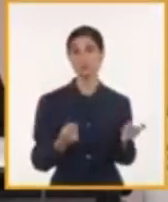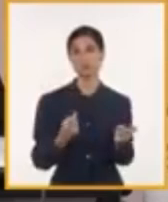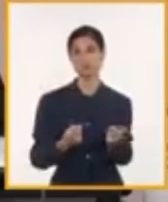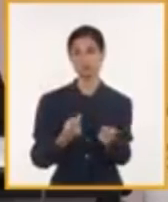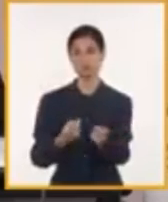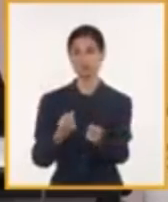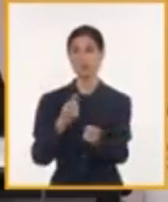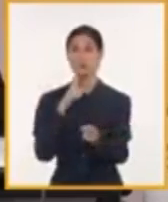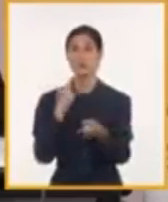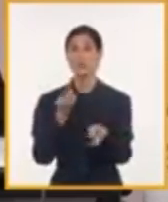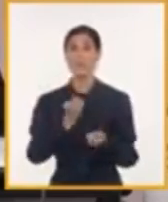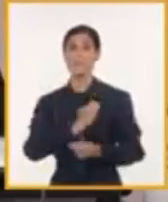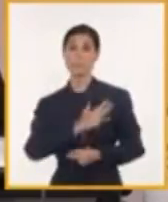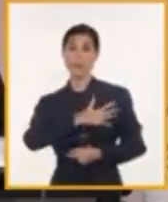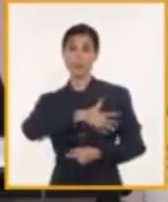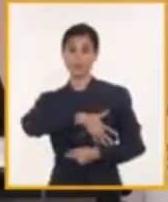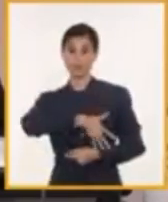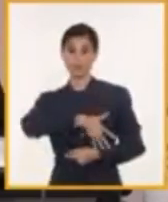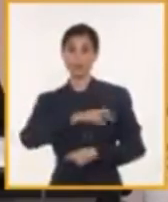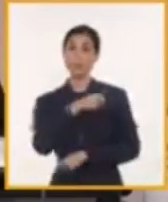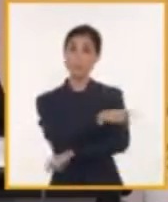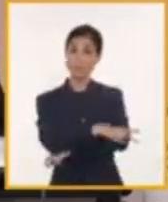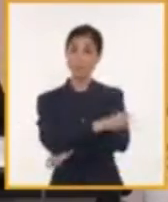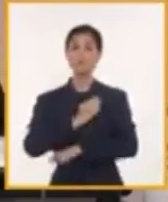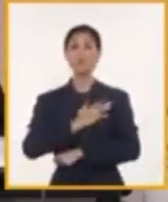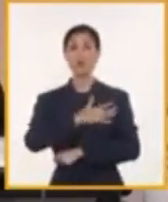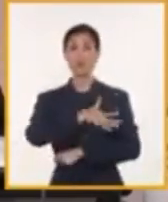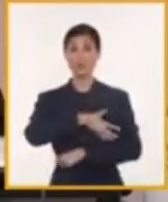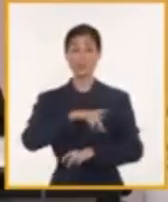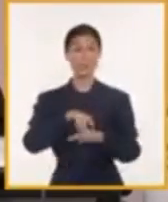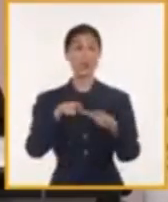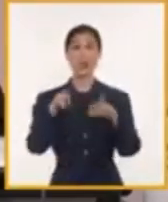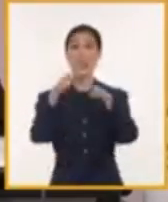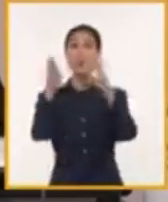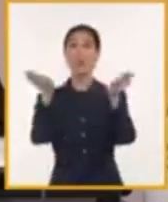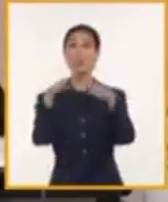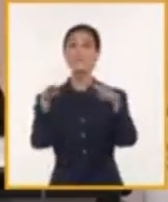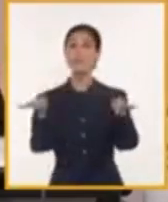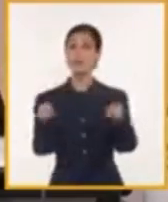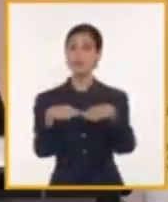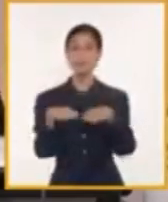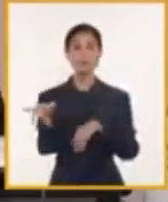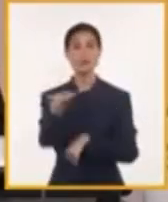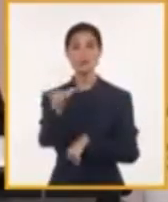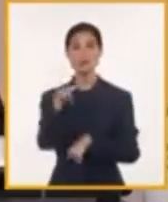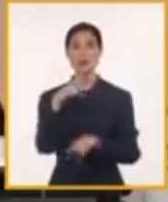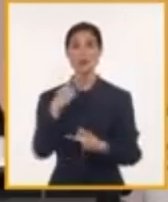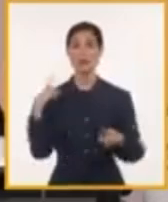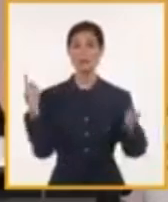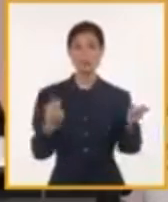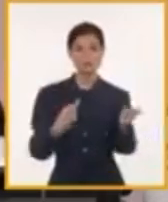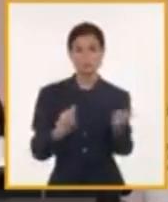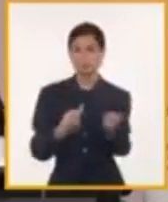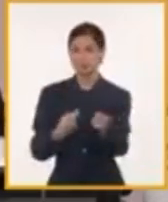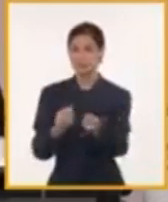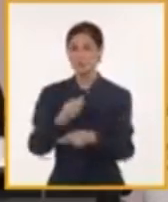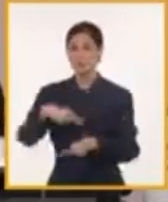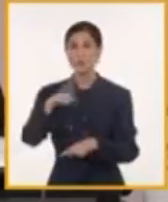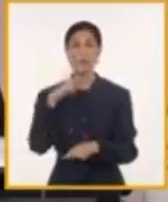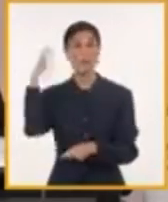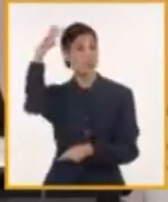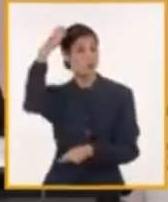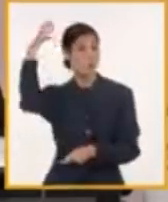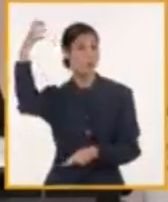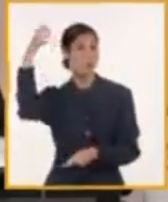pueblo palestino también pues a más profundidad en el Líbano, donde ha habido ataques, ha habido pues acciones armadas del gobierno israelí, y